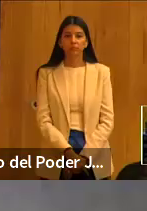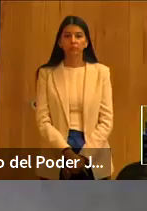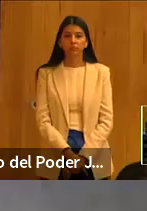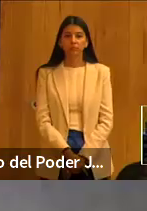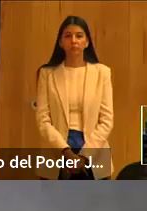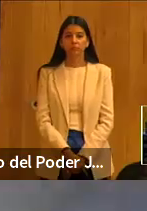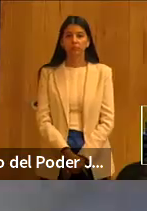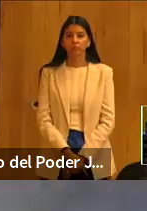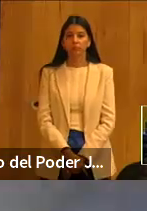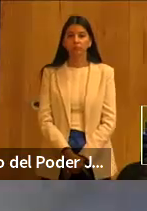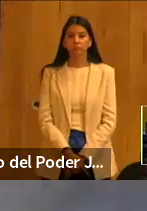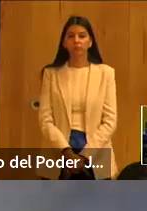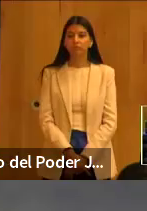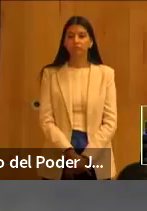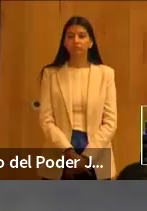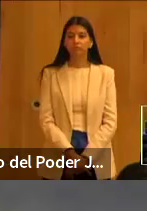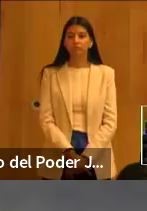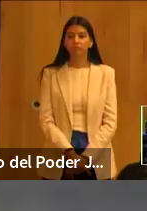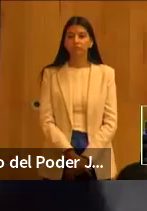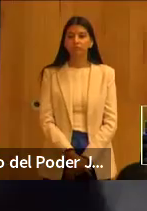Yo. Yo. Yo. Yo. Yo.